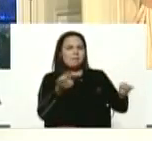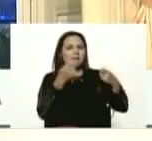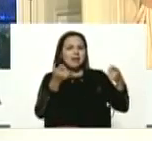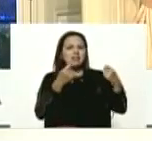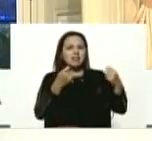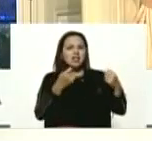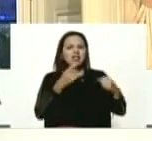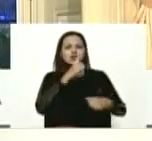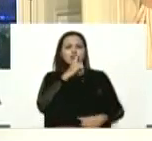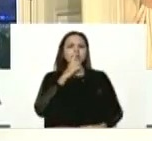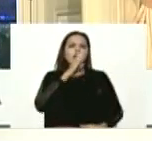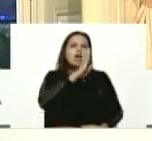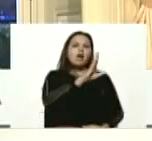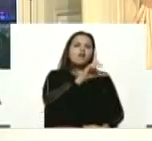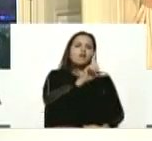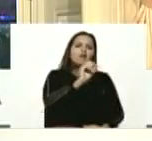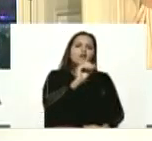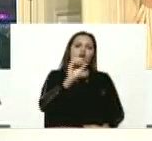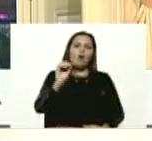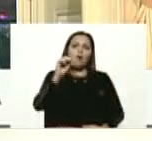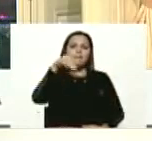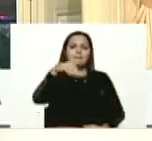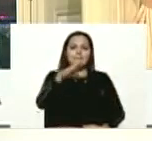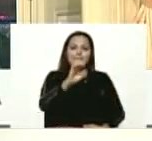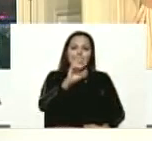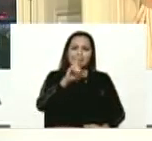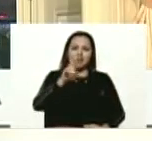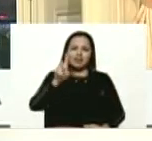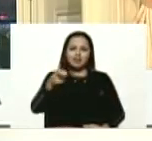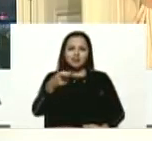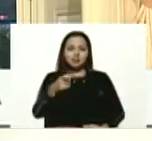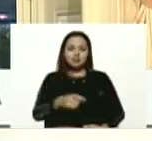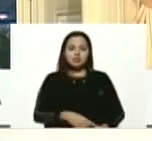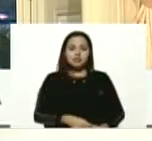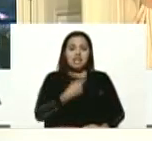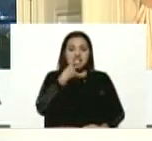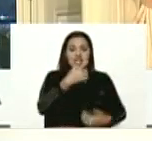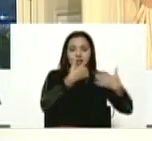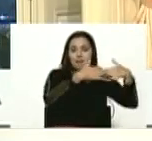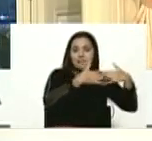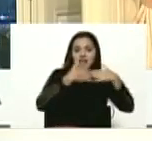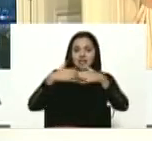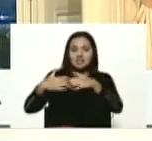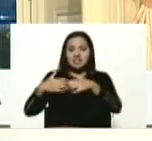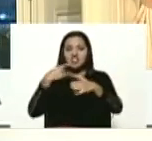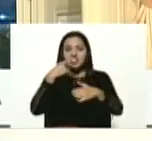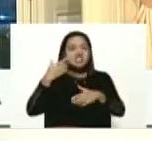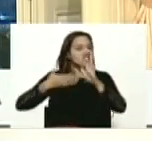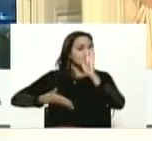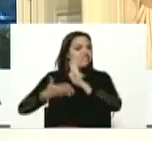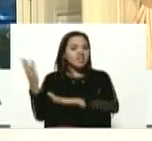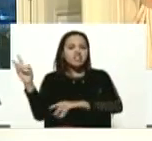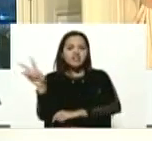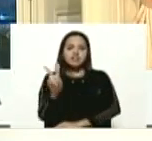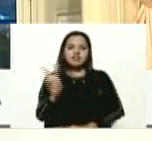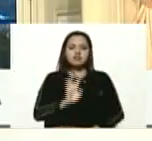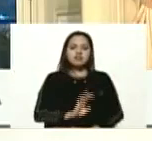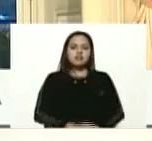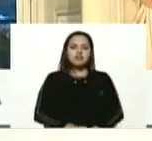porque Bloomberg dice Total y Equinor se van de Venezuela.